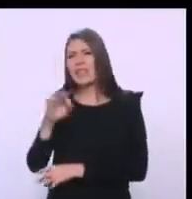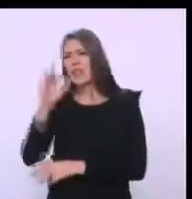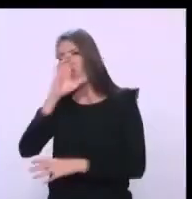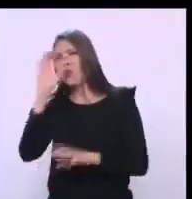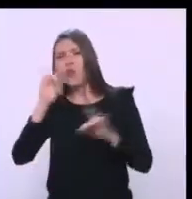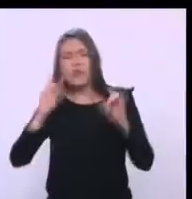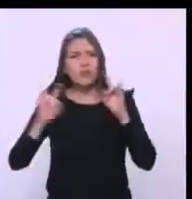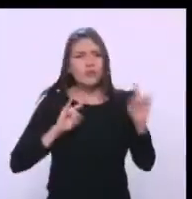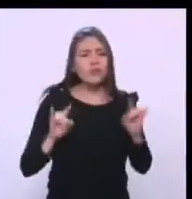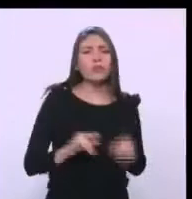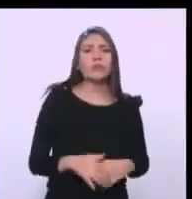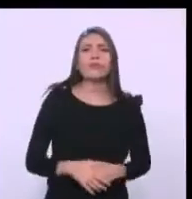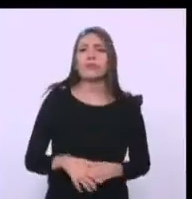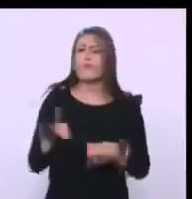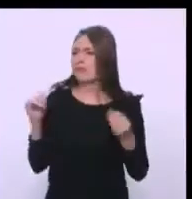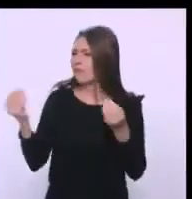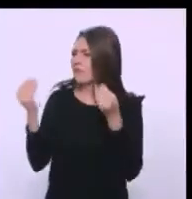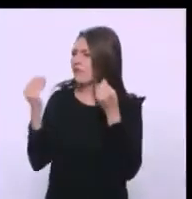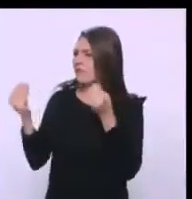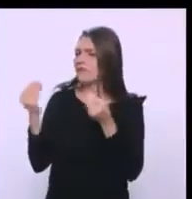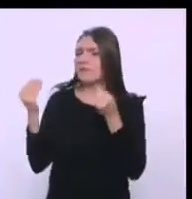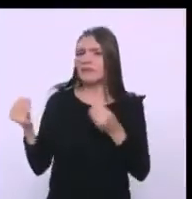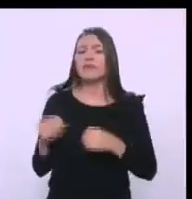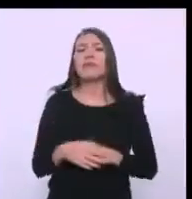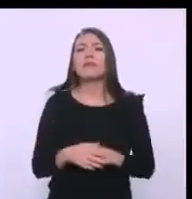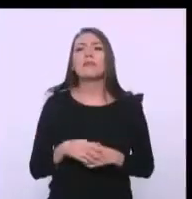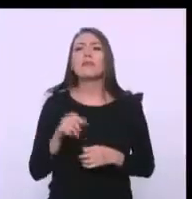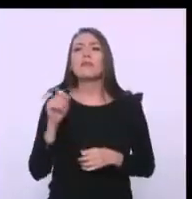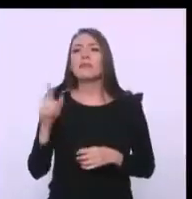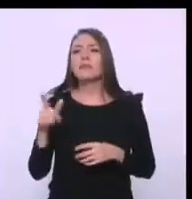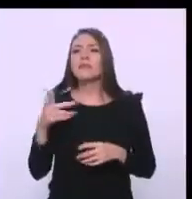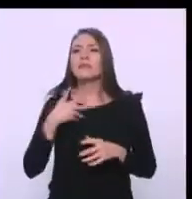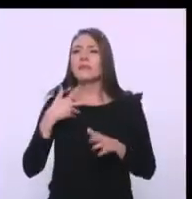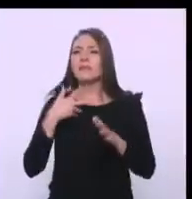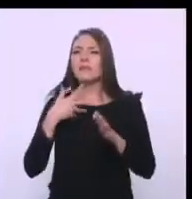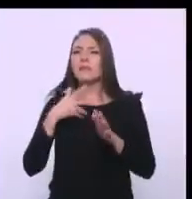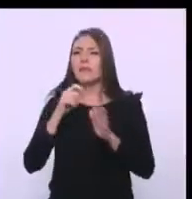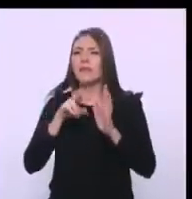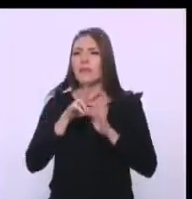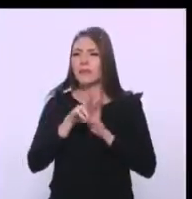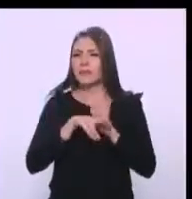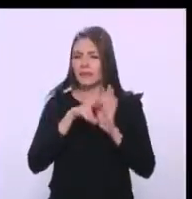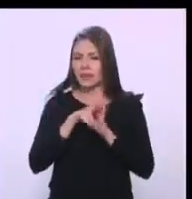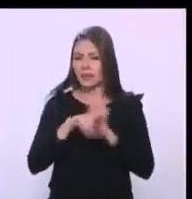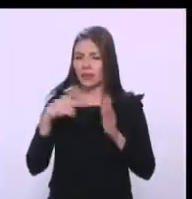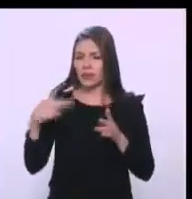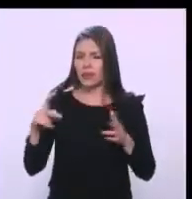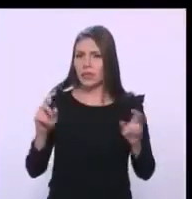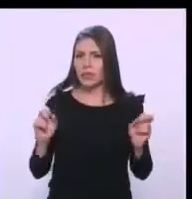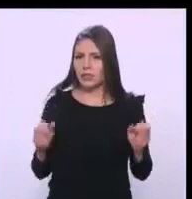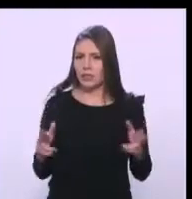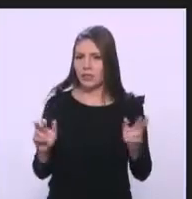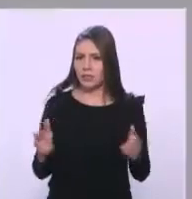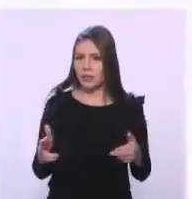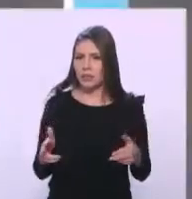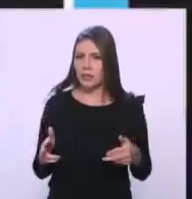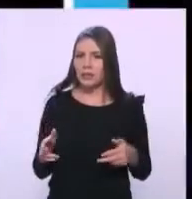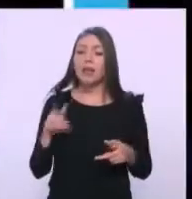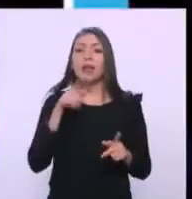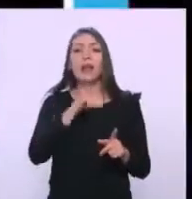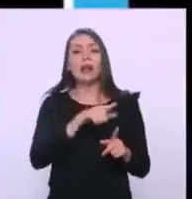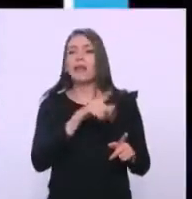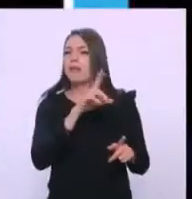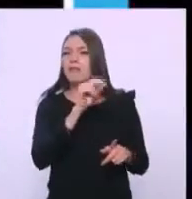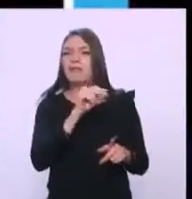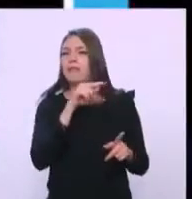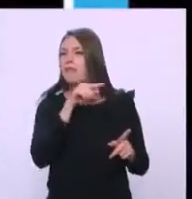corriendo por ahí. Hubo el caso de, por ejemplo, un video, este tiene que ver con Chiapas, que en realidad había sucedido en Tailandia, y